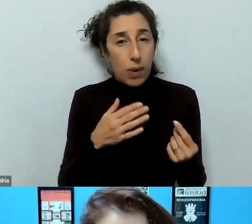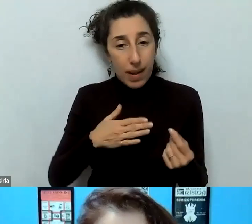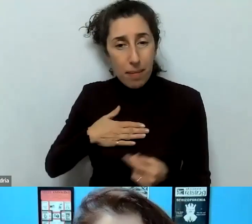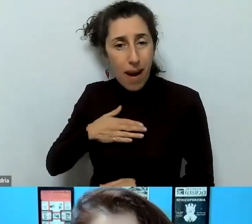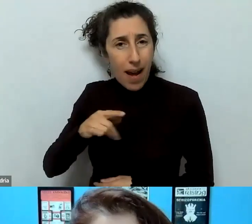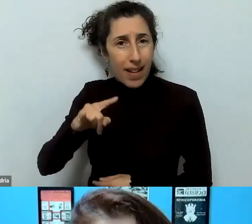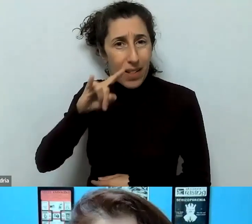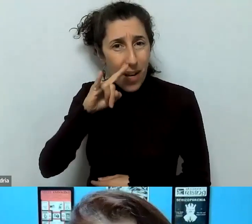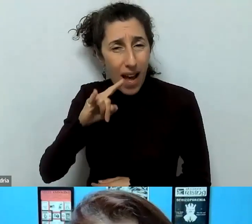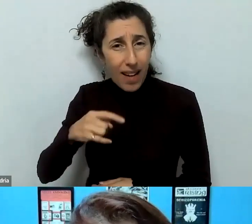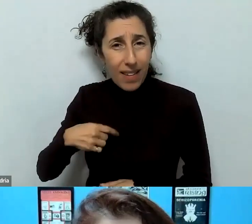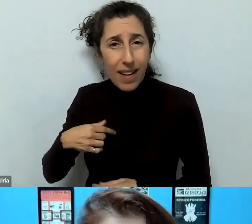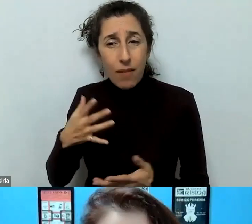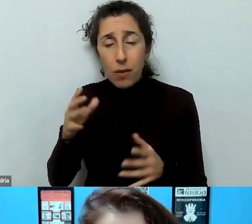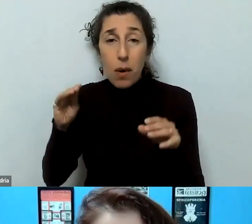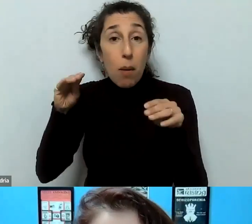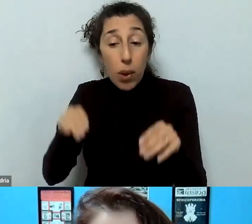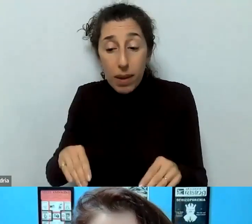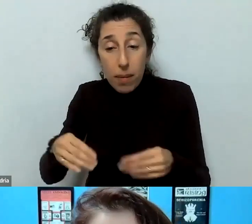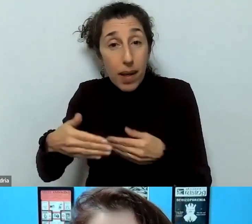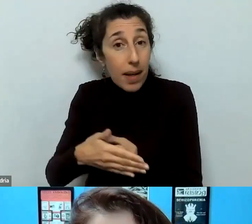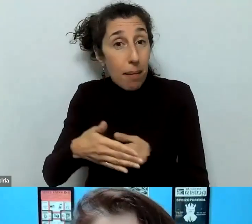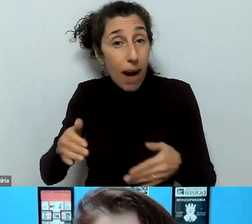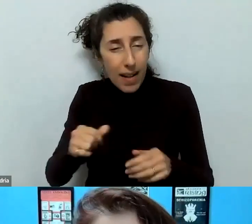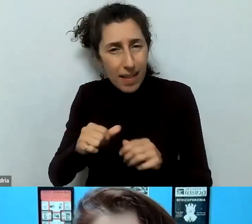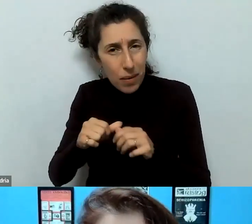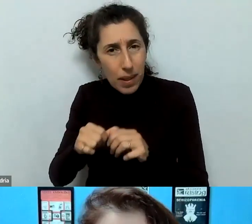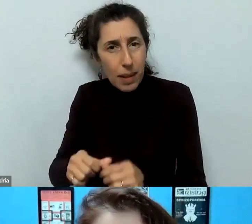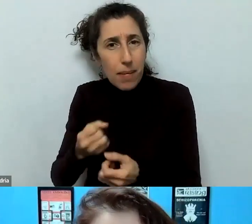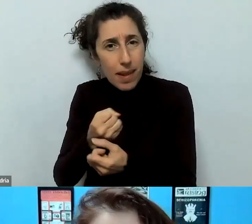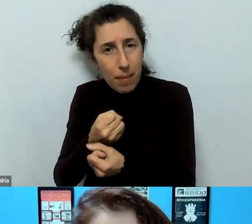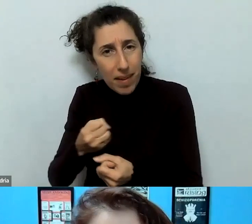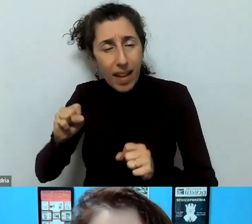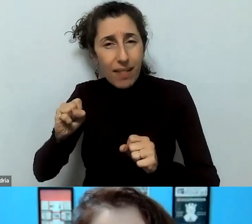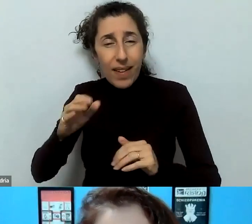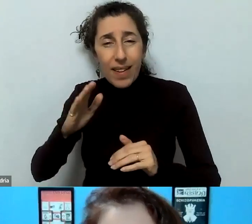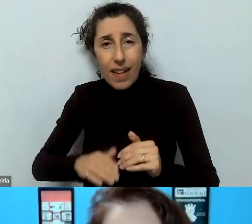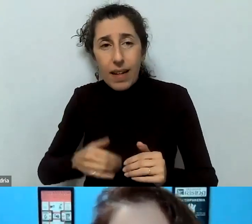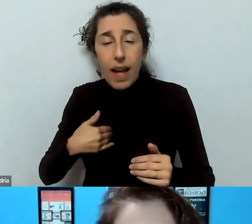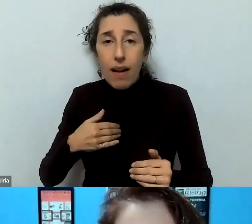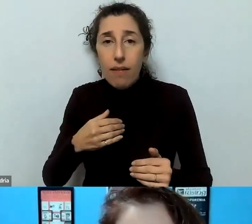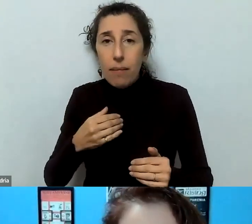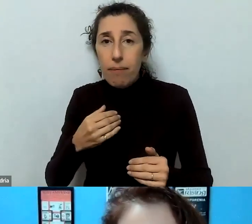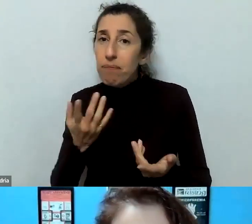queremos ponerlos en una caja, pero no es lo que ayuda más. Esa es una de las dinámicas